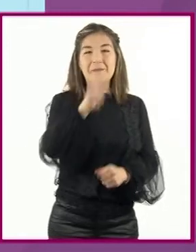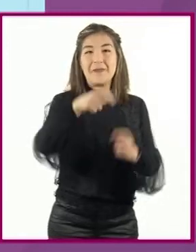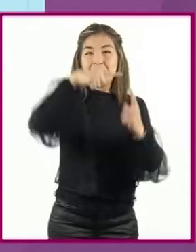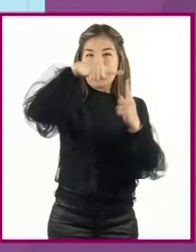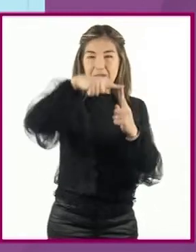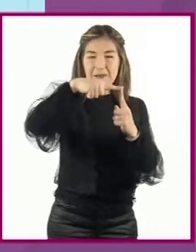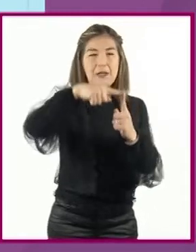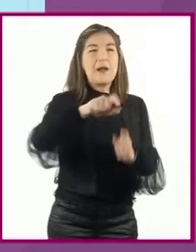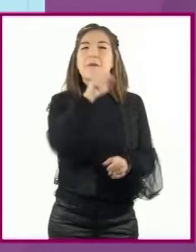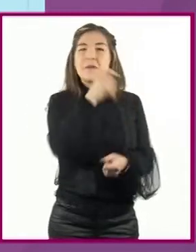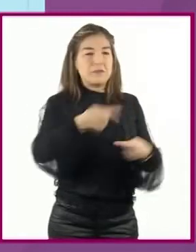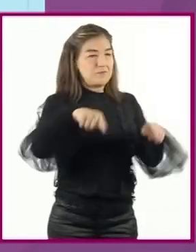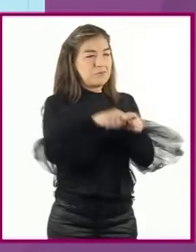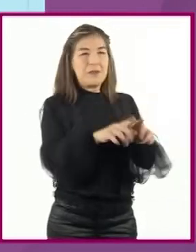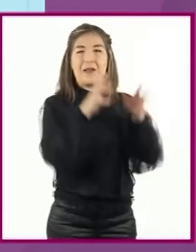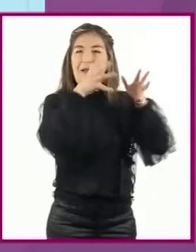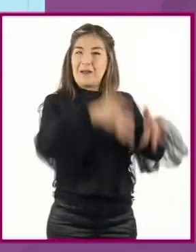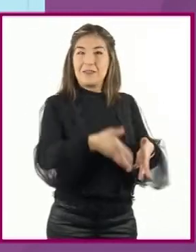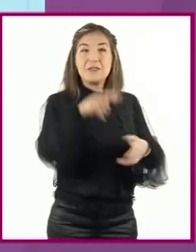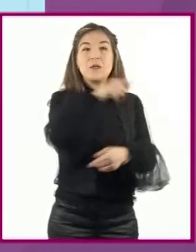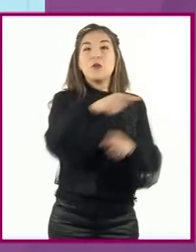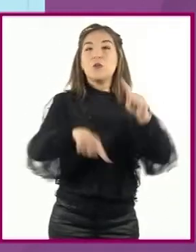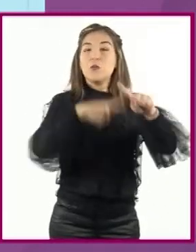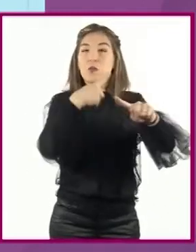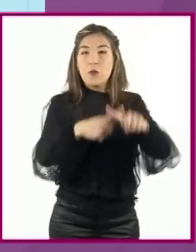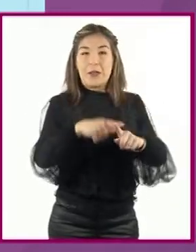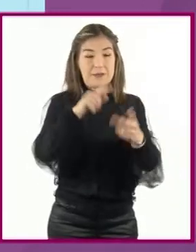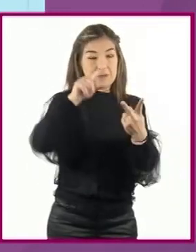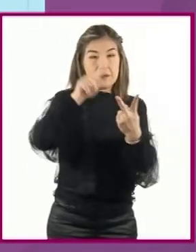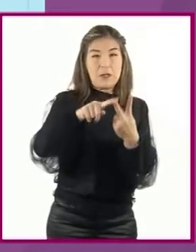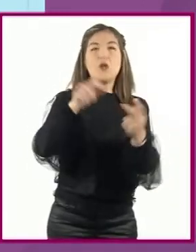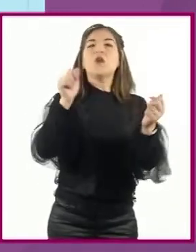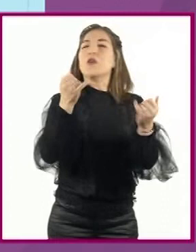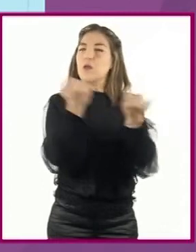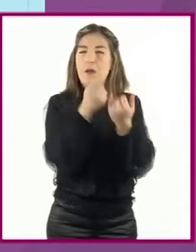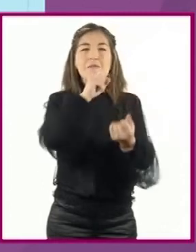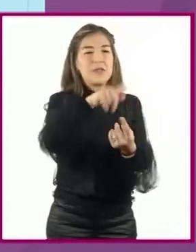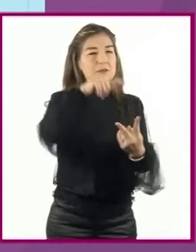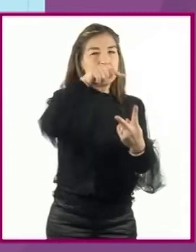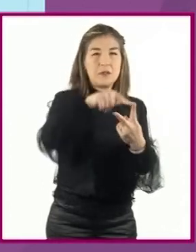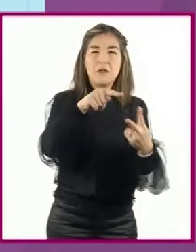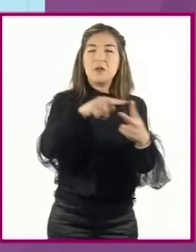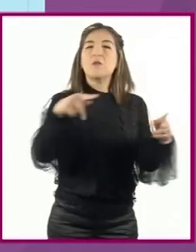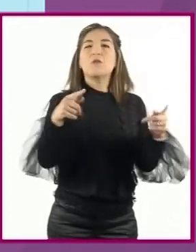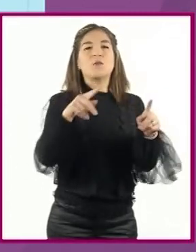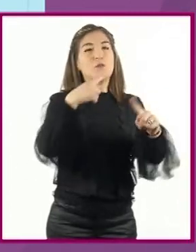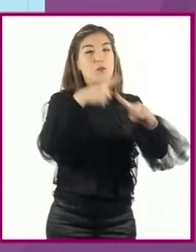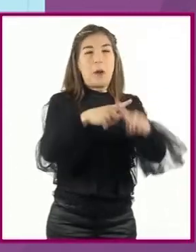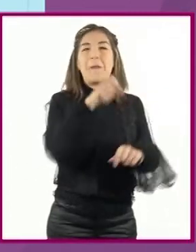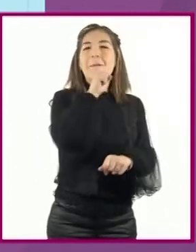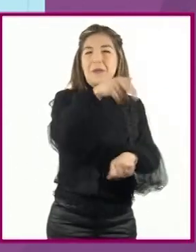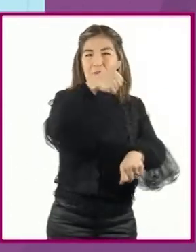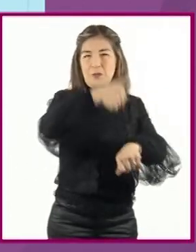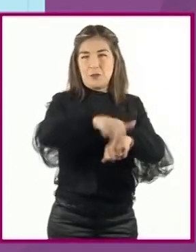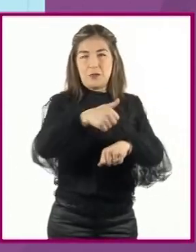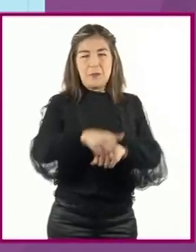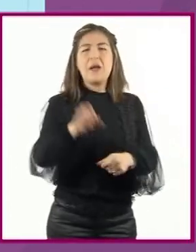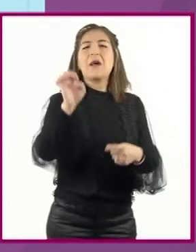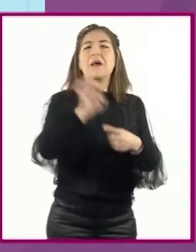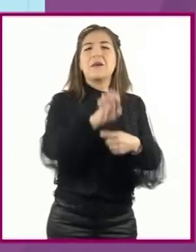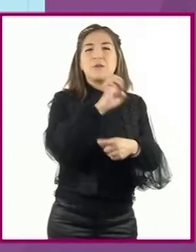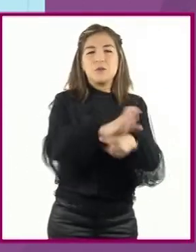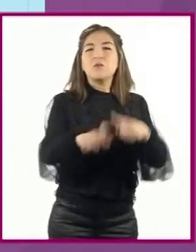división permanece igual al multiplicar tanto el dividendo como el divisor por un mismo número.